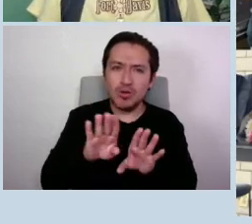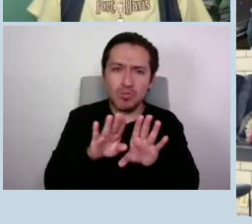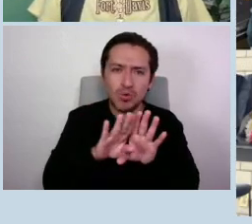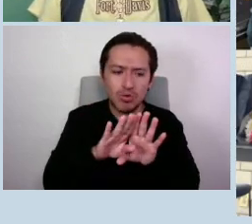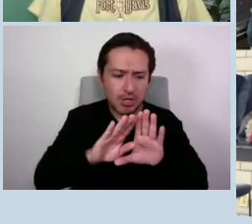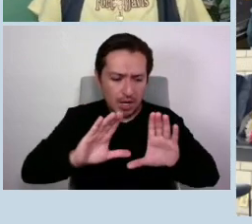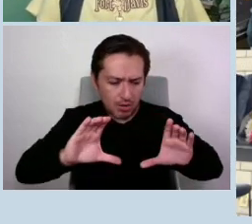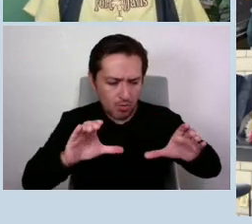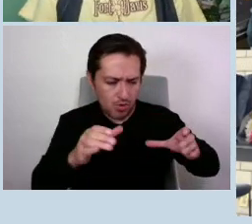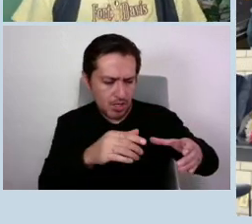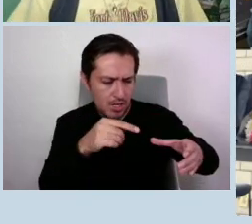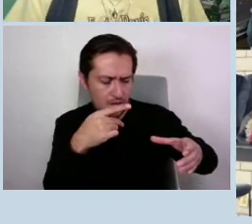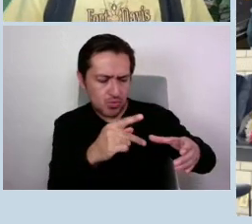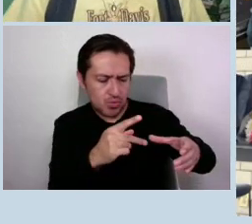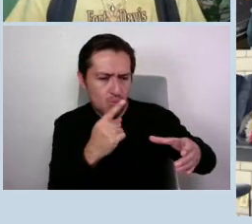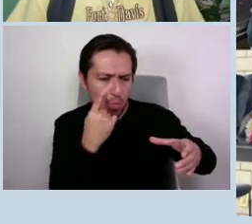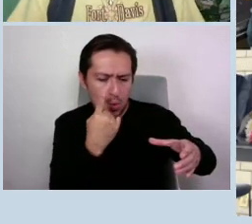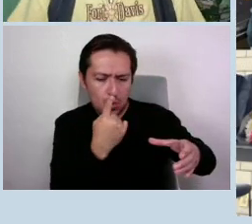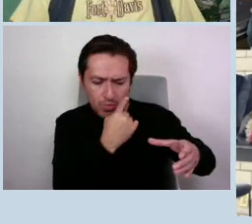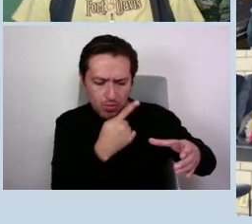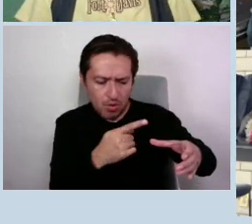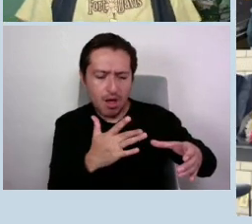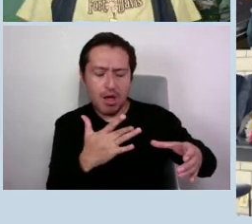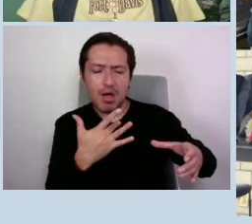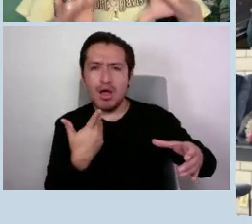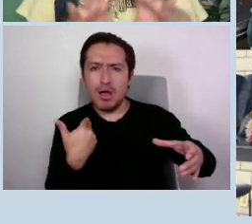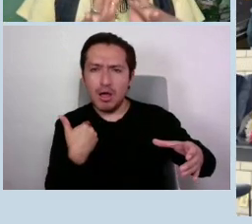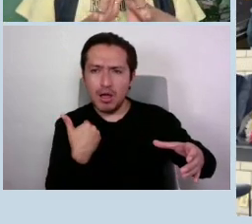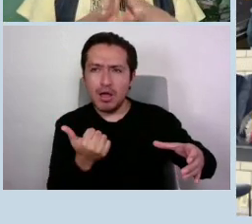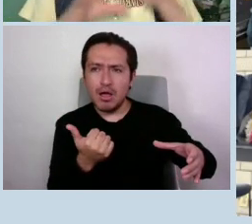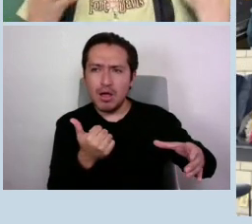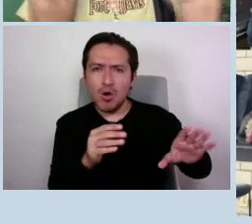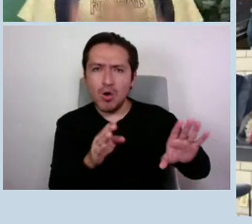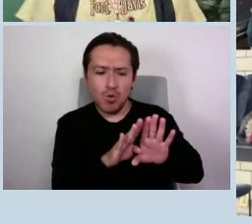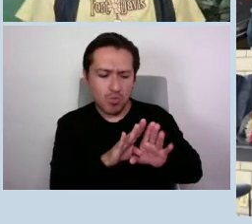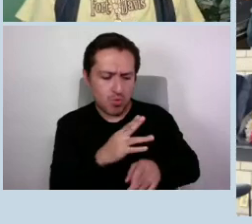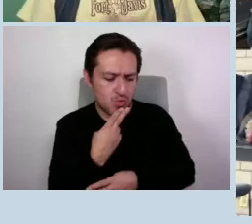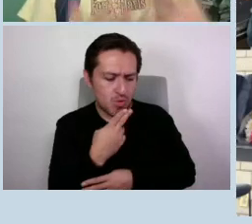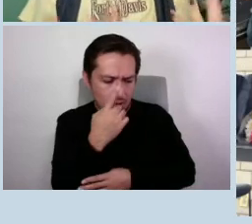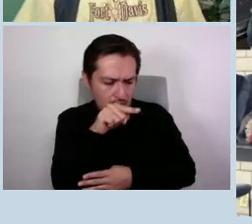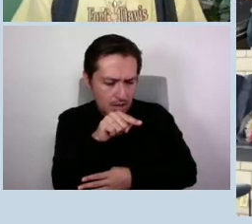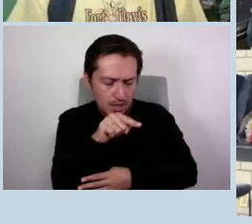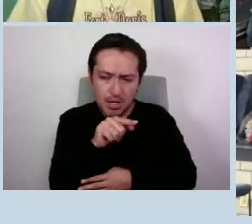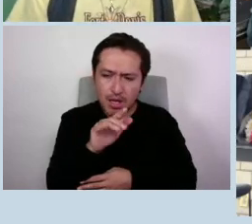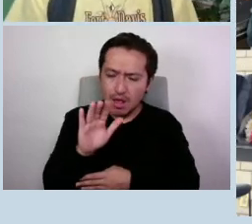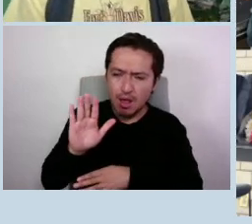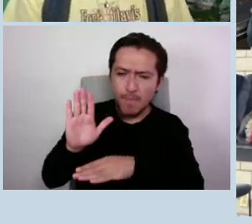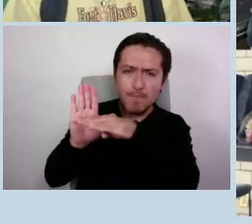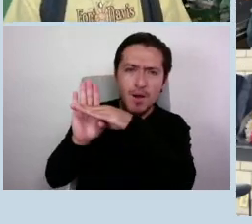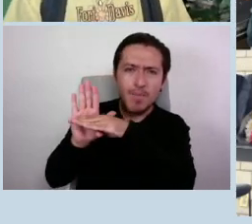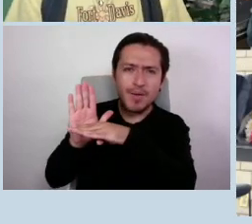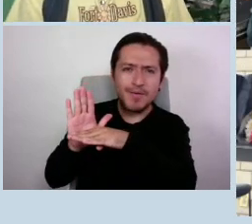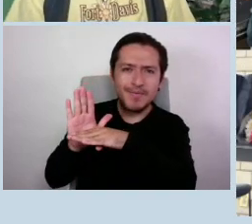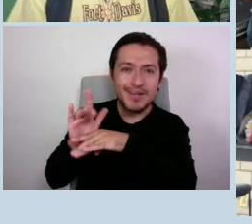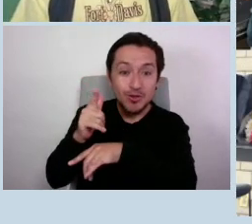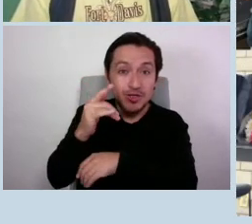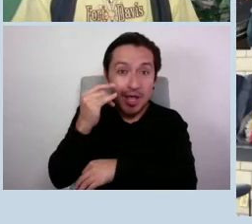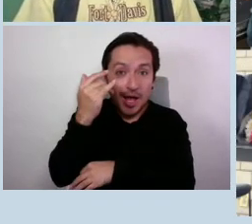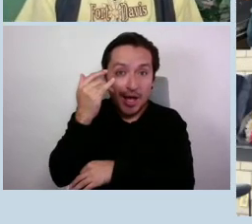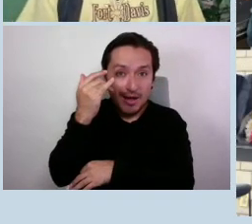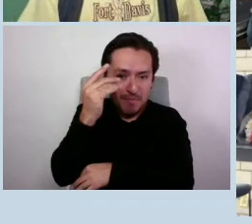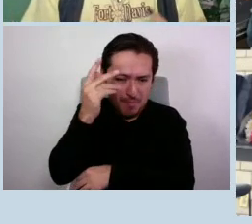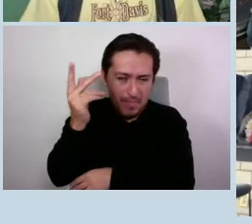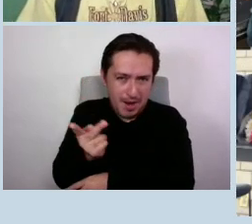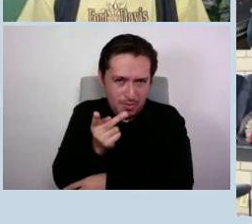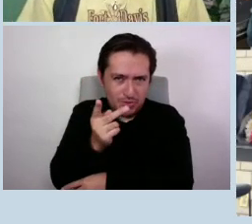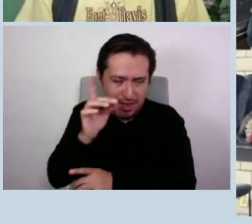que eso es un reto muy interesante porque entonces La pregunta es Quiénes están conformando esa comunidad eh